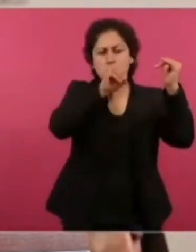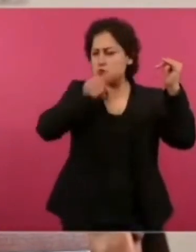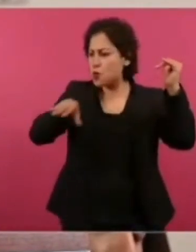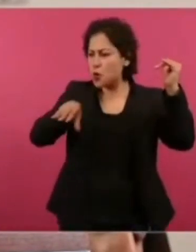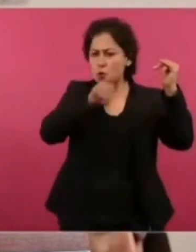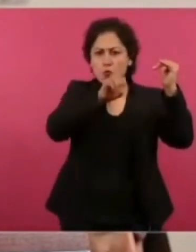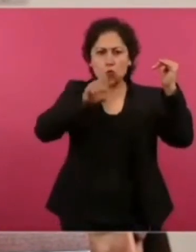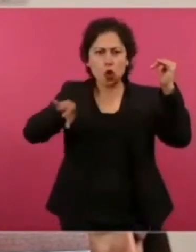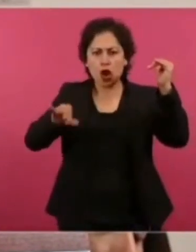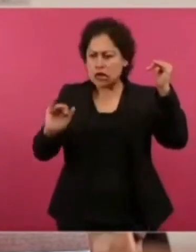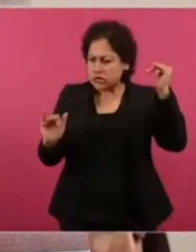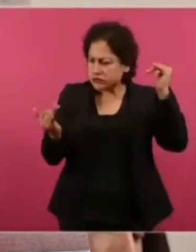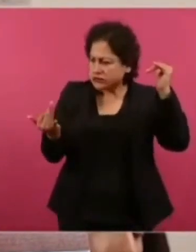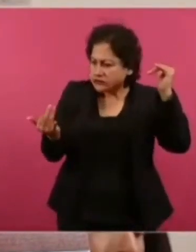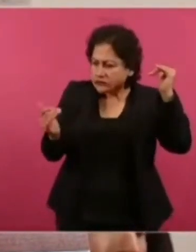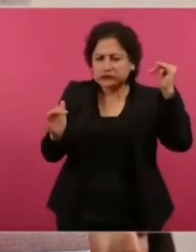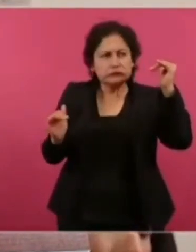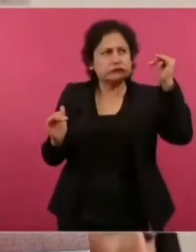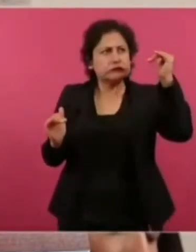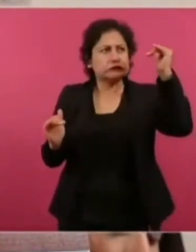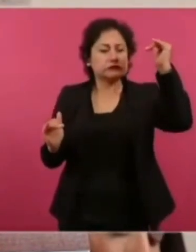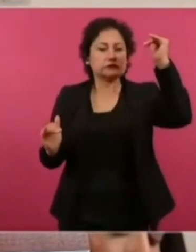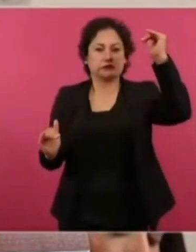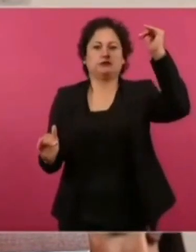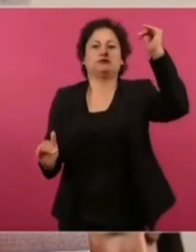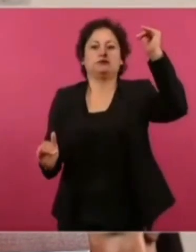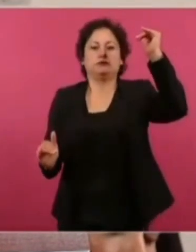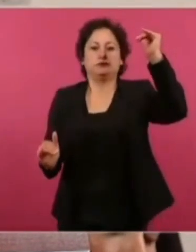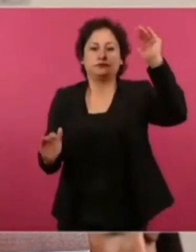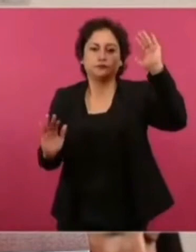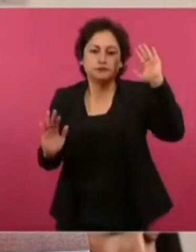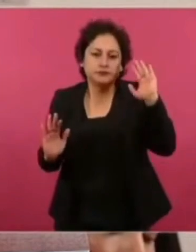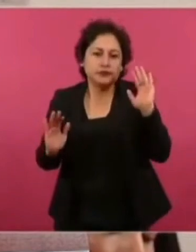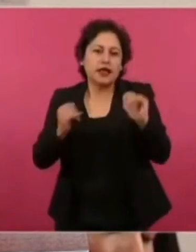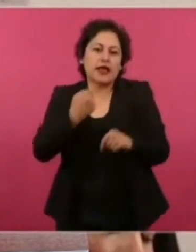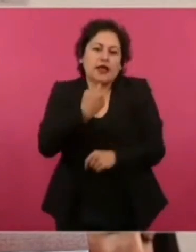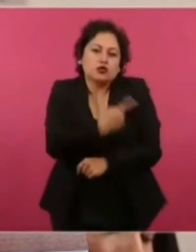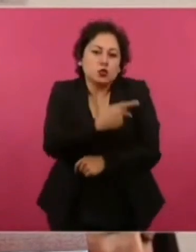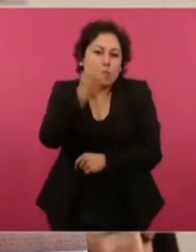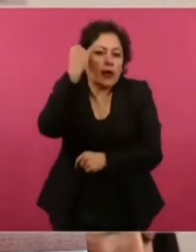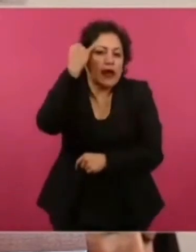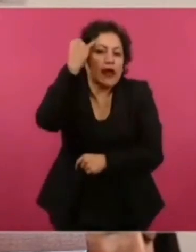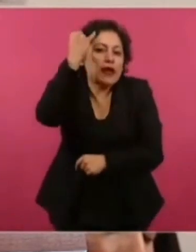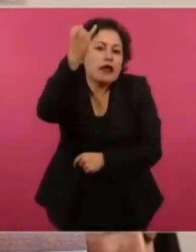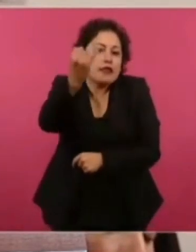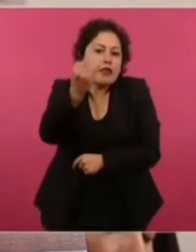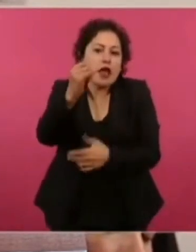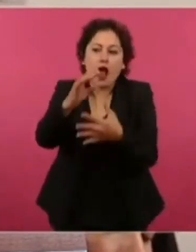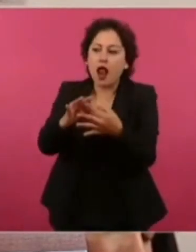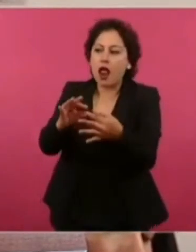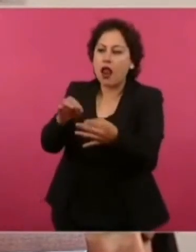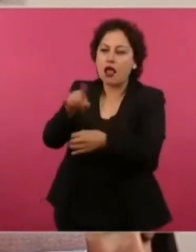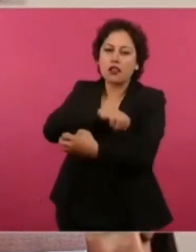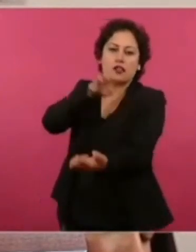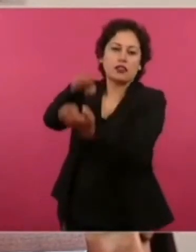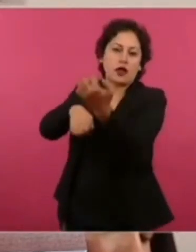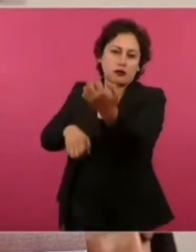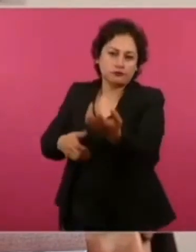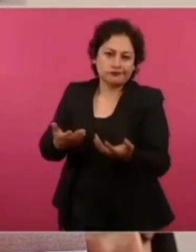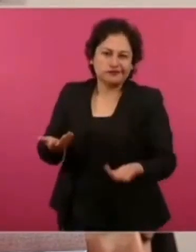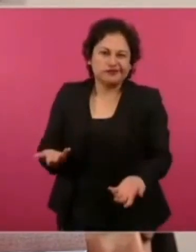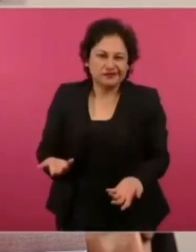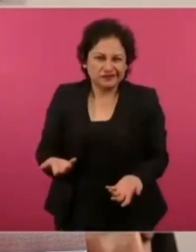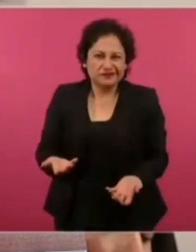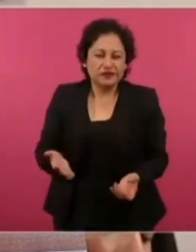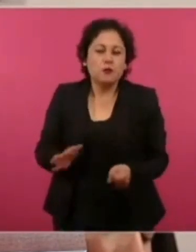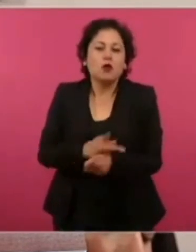salpicaba abajo. Algo le llegaba a los de abajo, como si la riqueza fuese contagiosa.